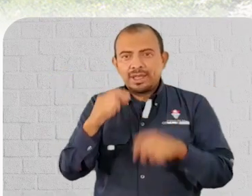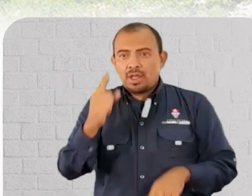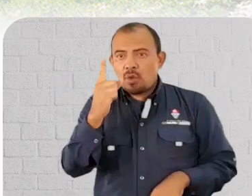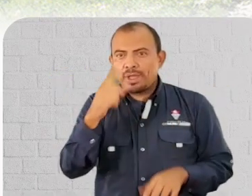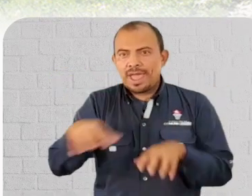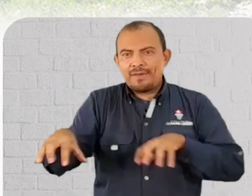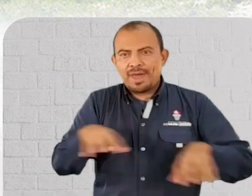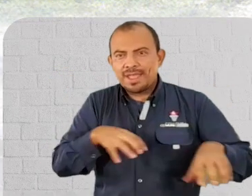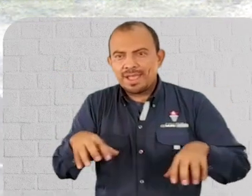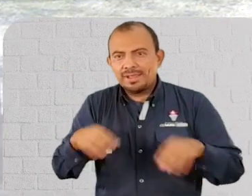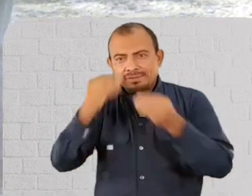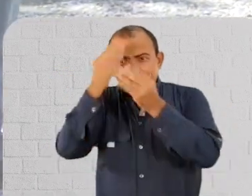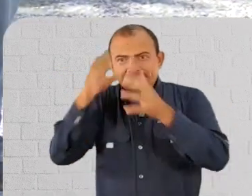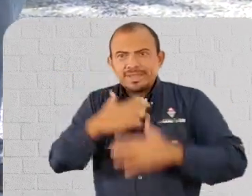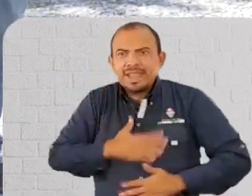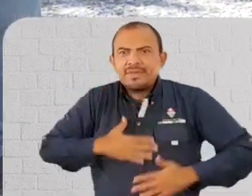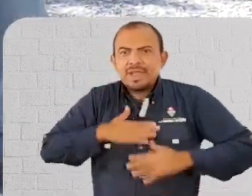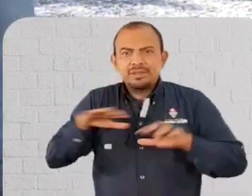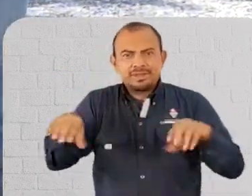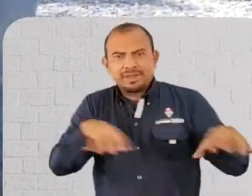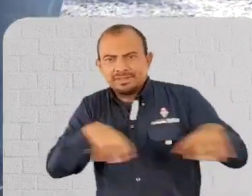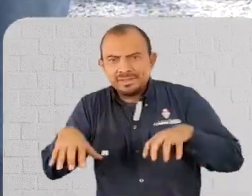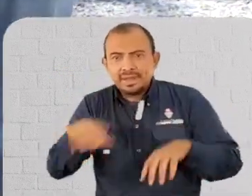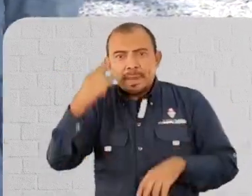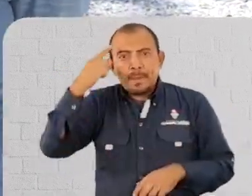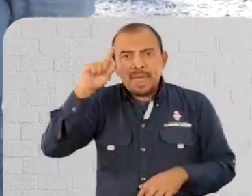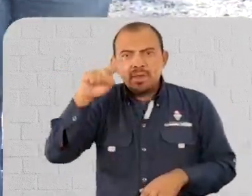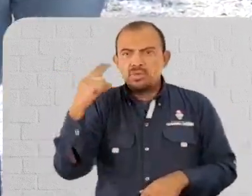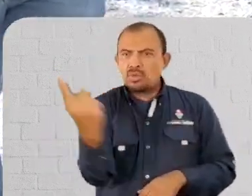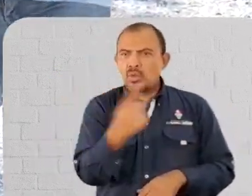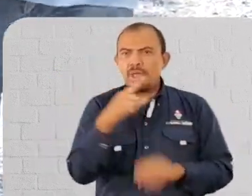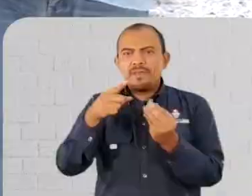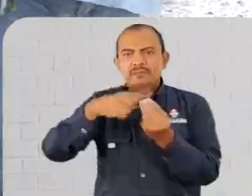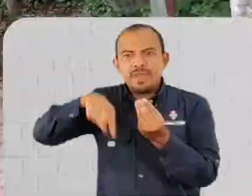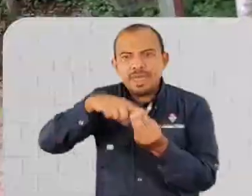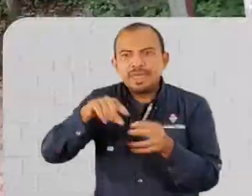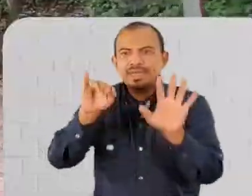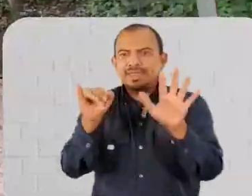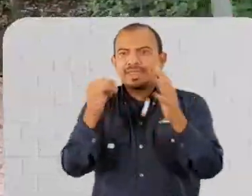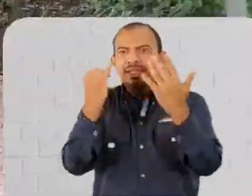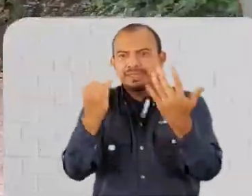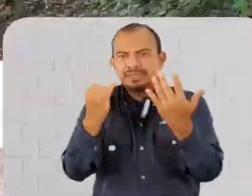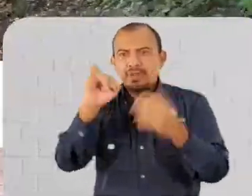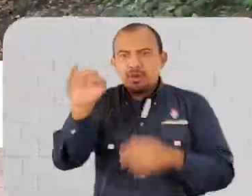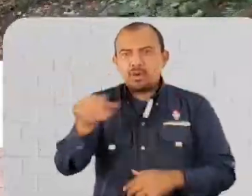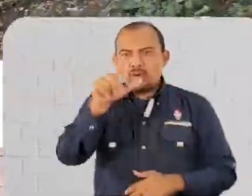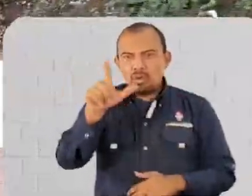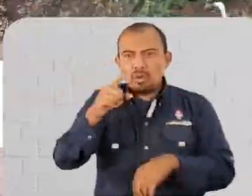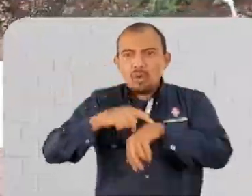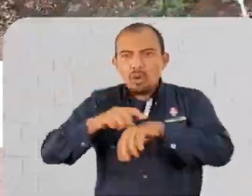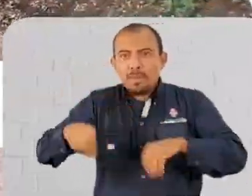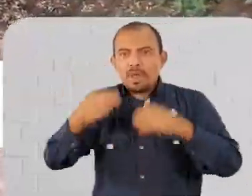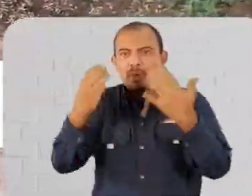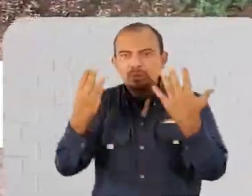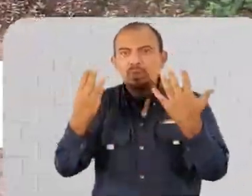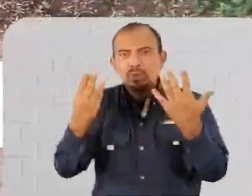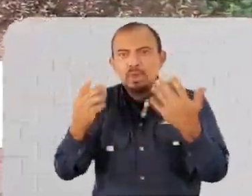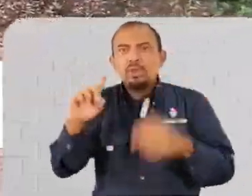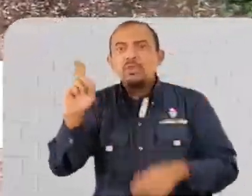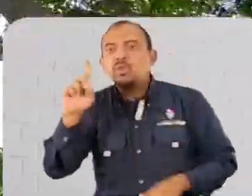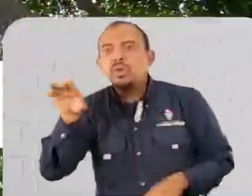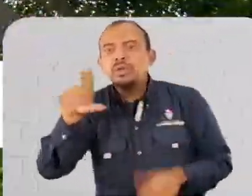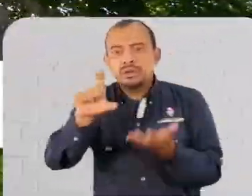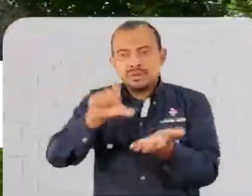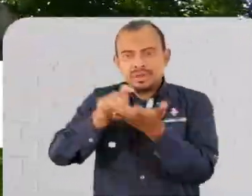EcoFest, una actividad con conciencia ecológica para toda la familia, este 16 de julio a partir de las 8 de la